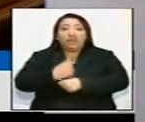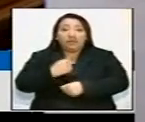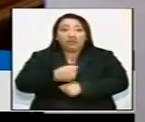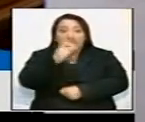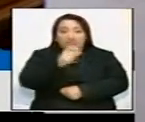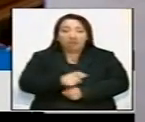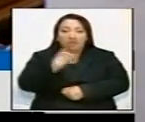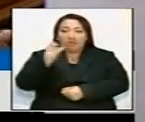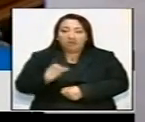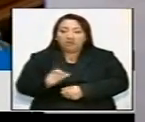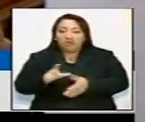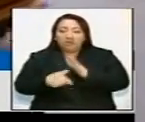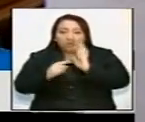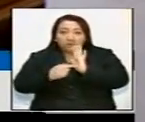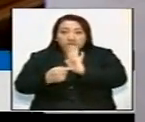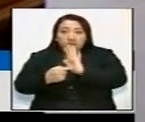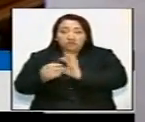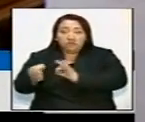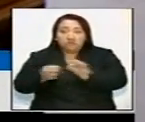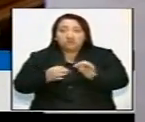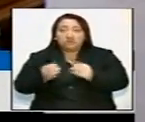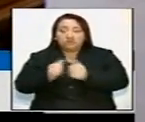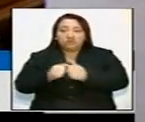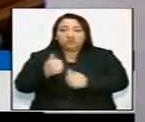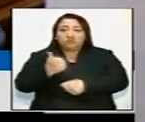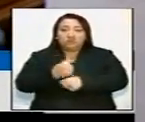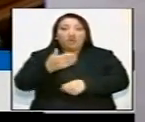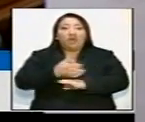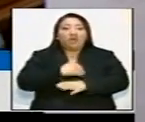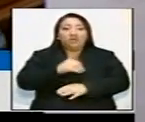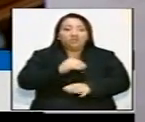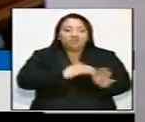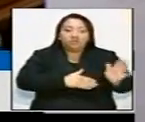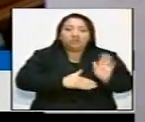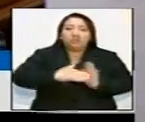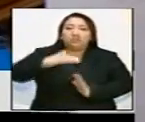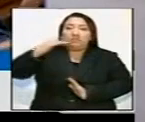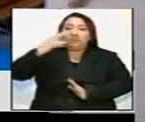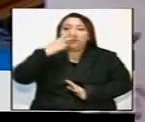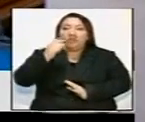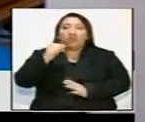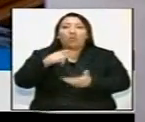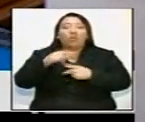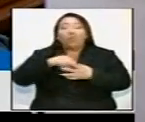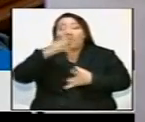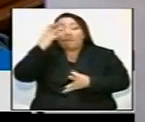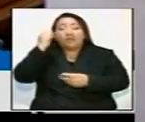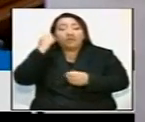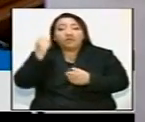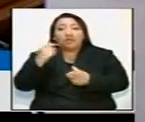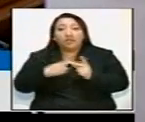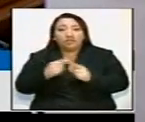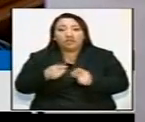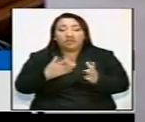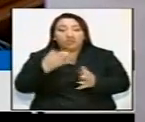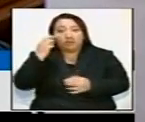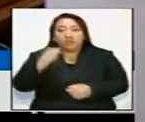y va a explicar mucho del desempeño laboral en el futuro. Estas políticas, pues, que se